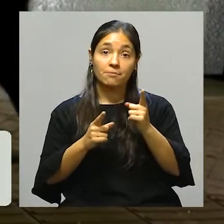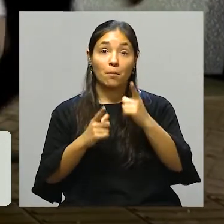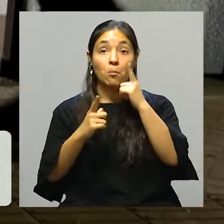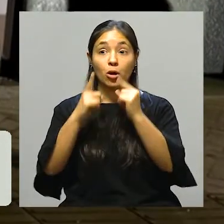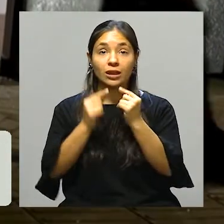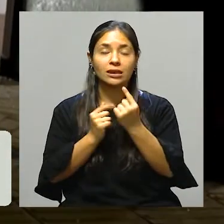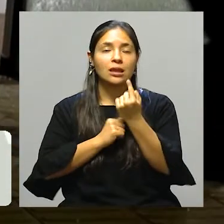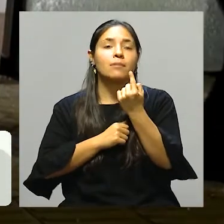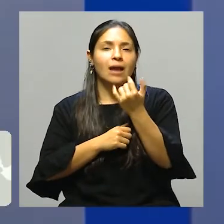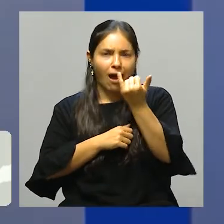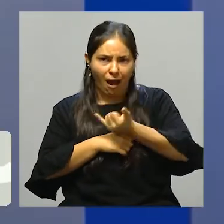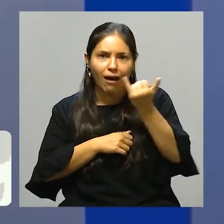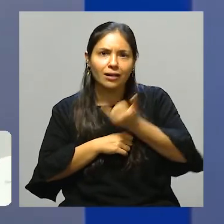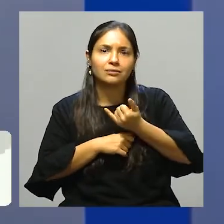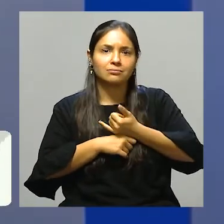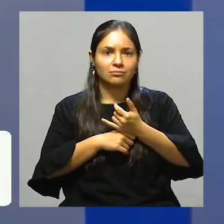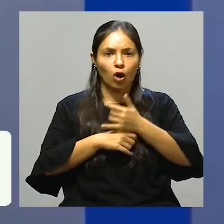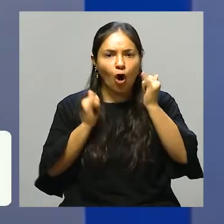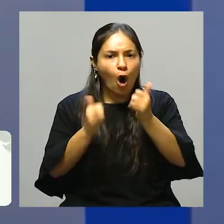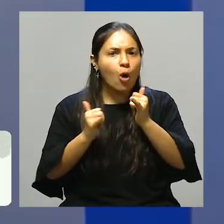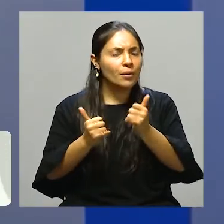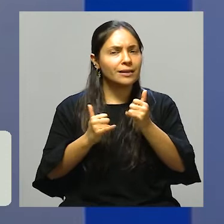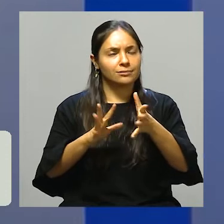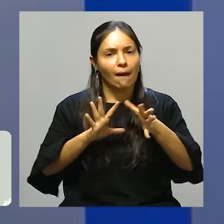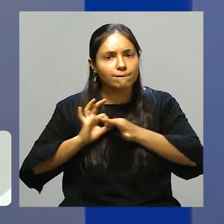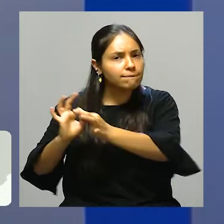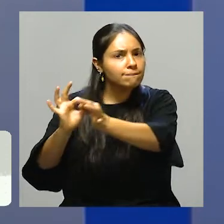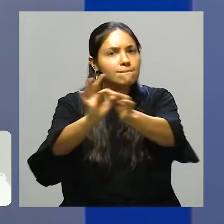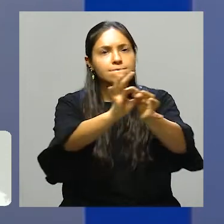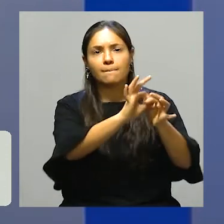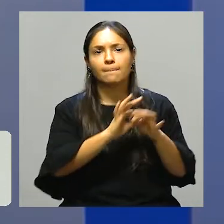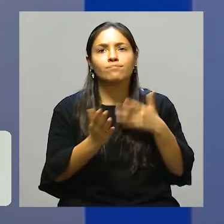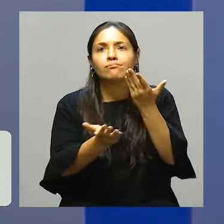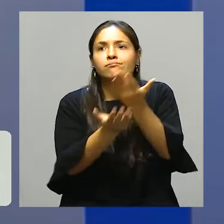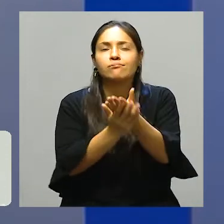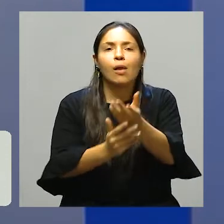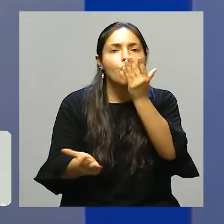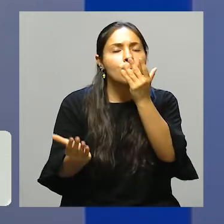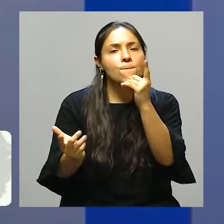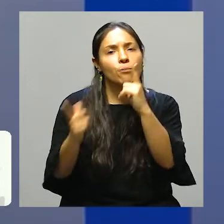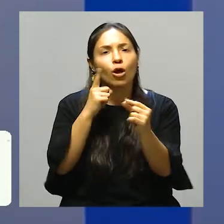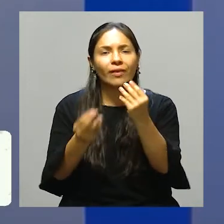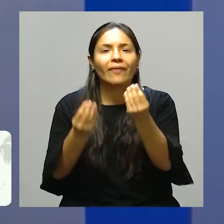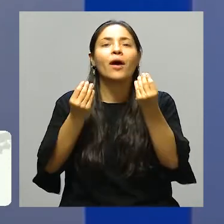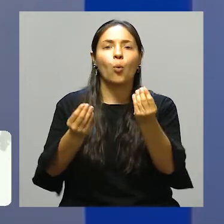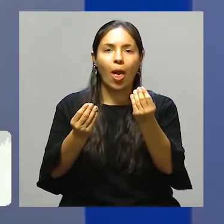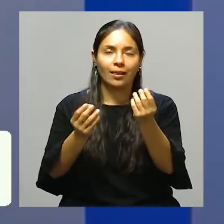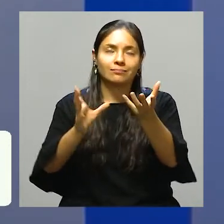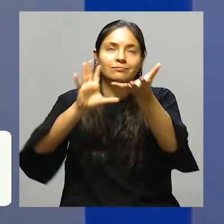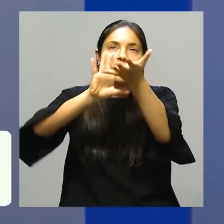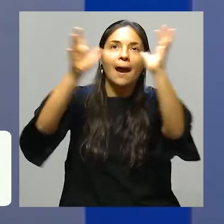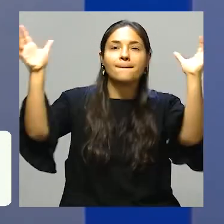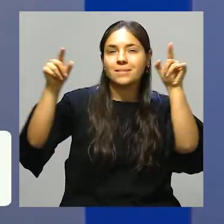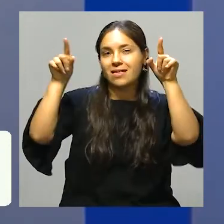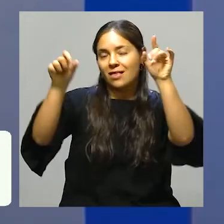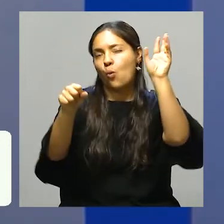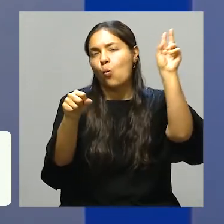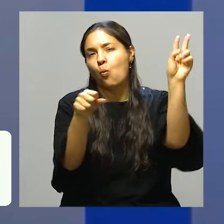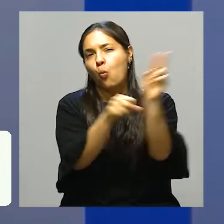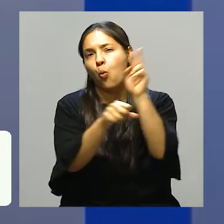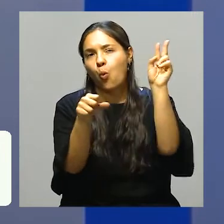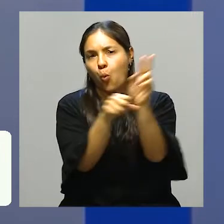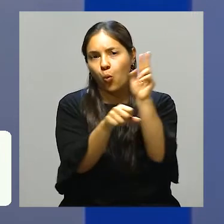la llamamos aquí, primivotante, que ha mostrado mucho interés en la movilización y en los reclamos que se vienen